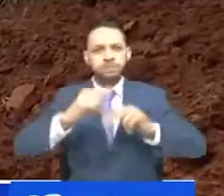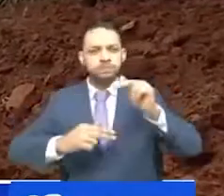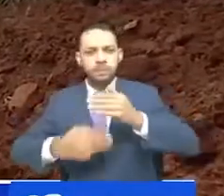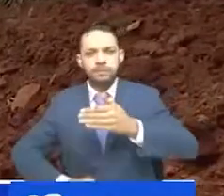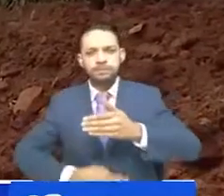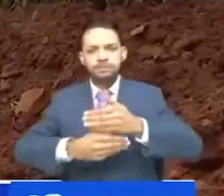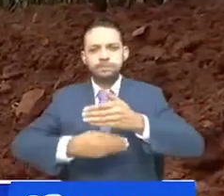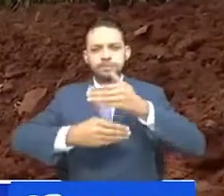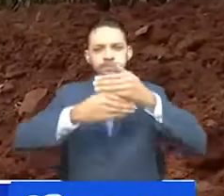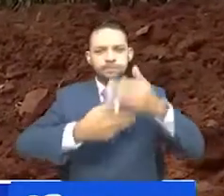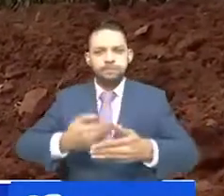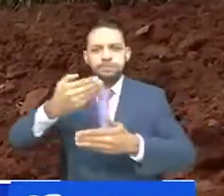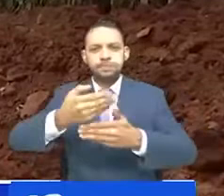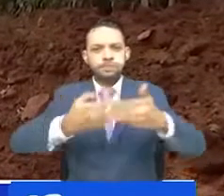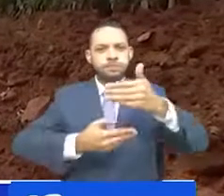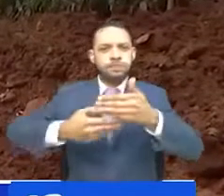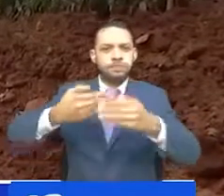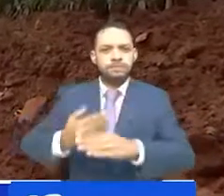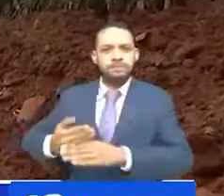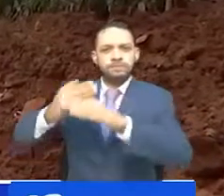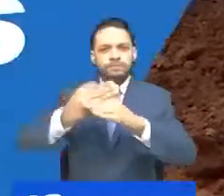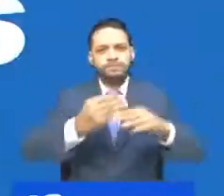para evitar nuevos derrumbes.